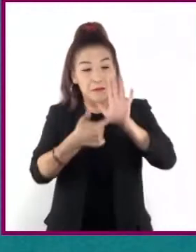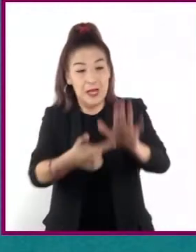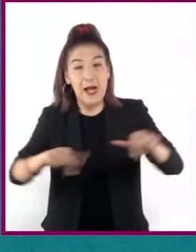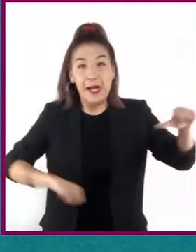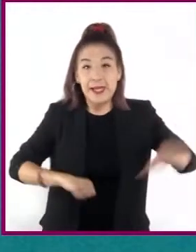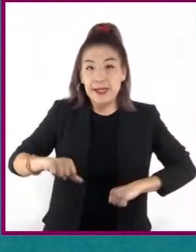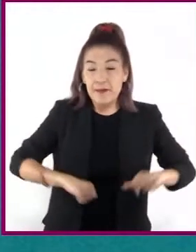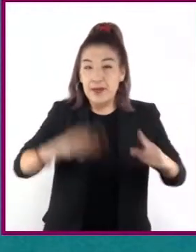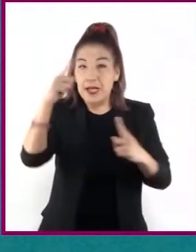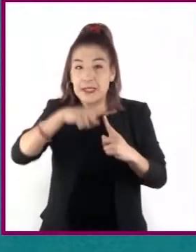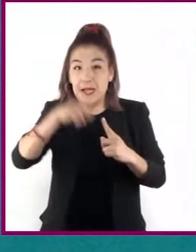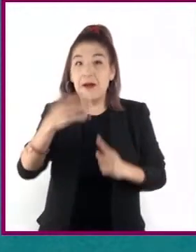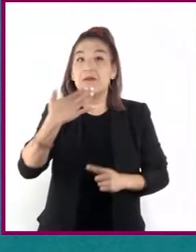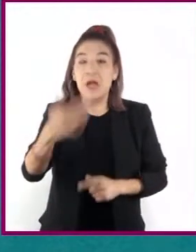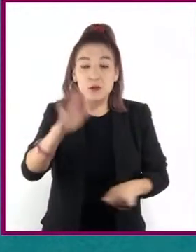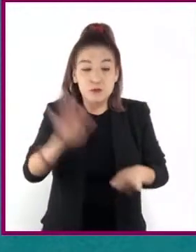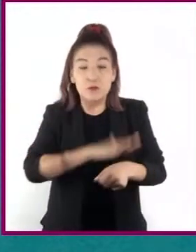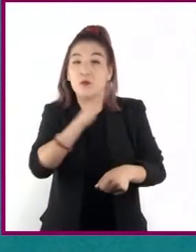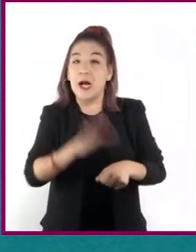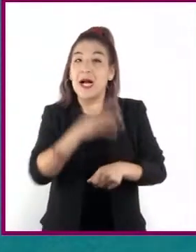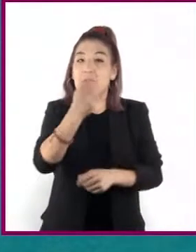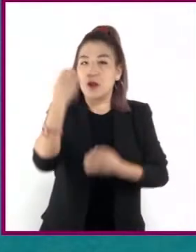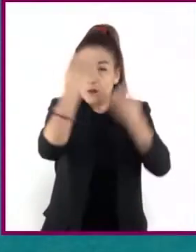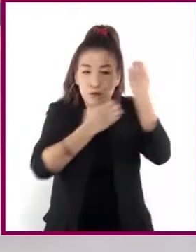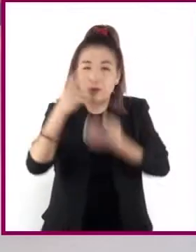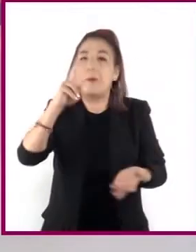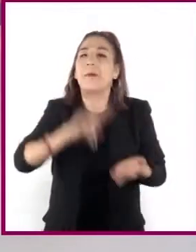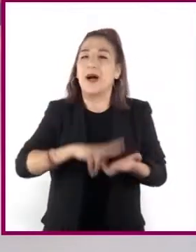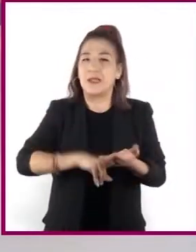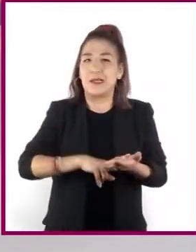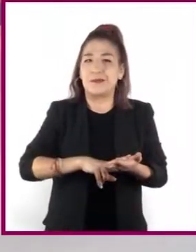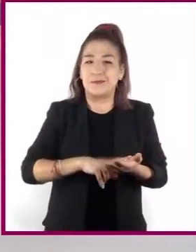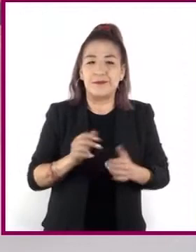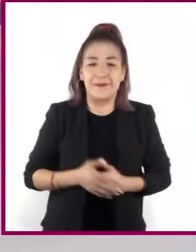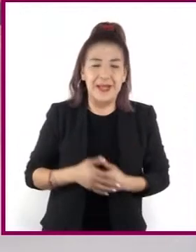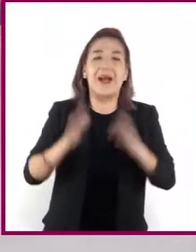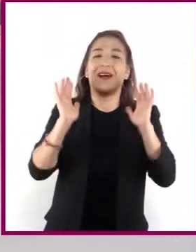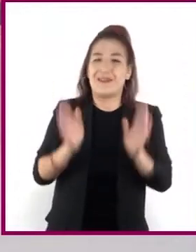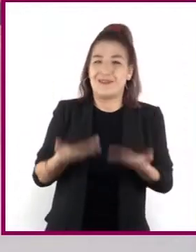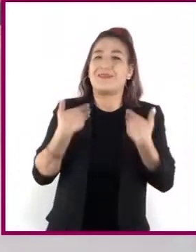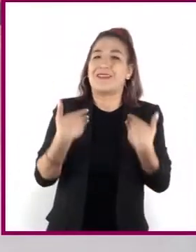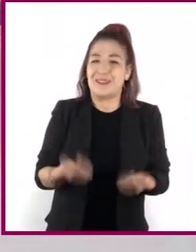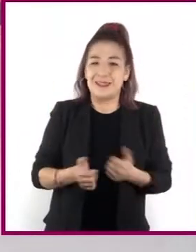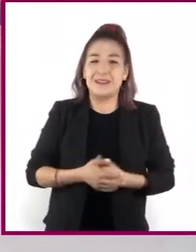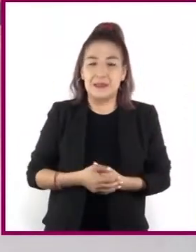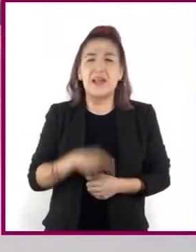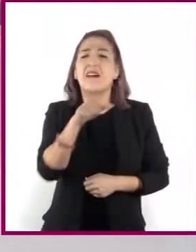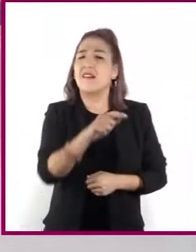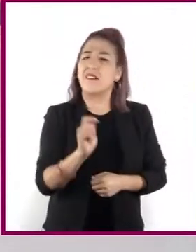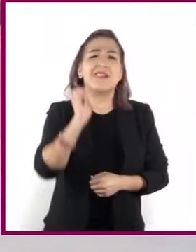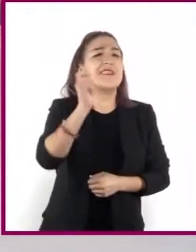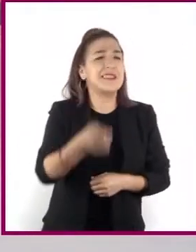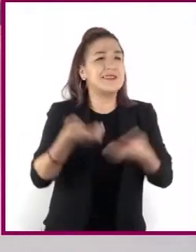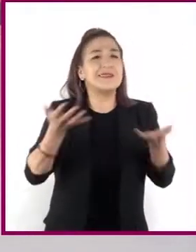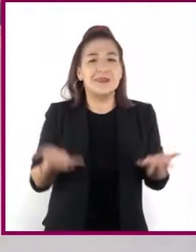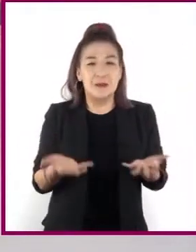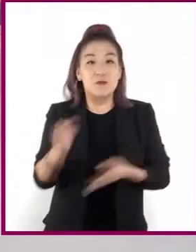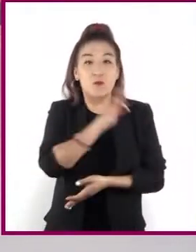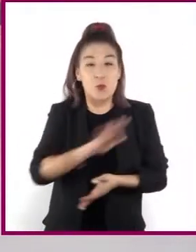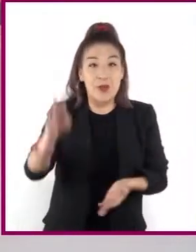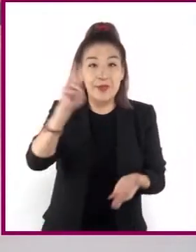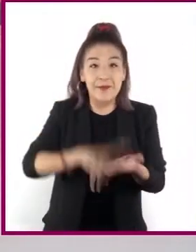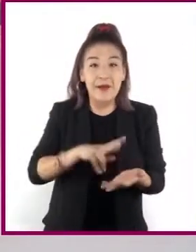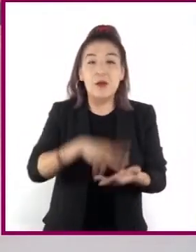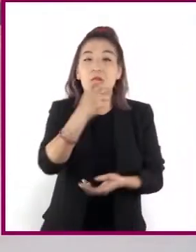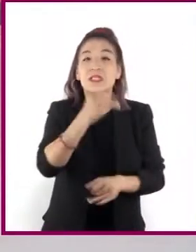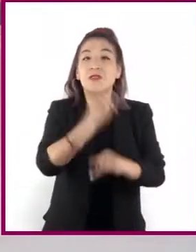práctico, valora si se cumple con lo solicitado. Ya entiendo. Eso significa que podemos valorar